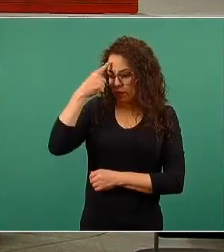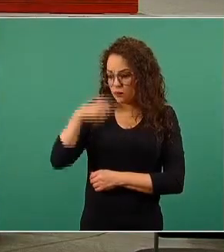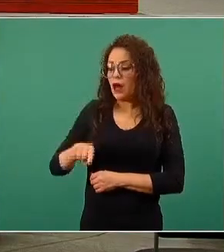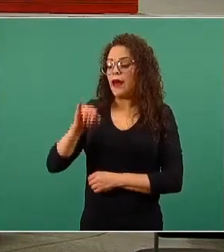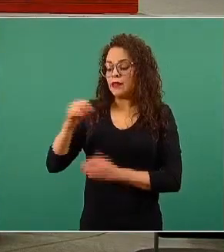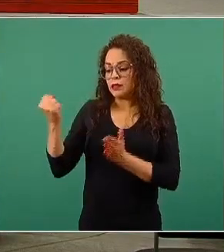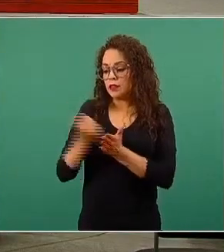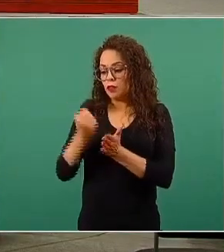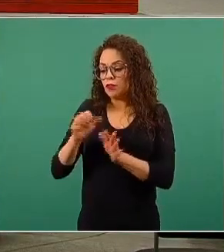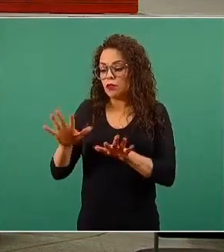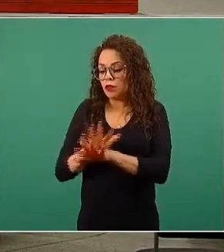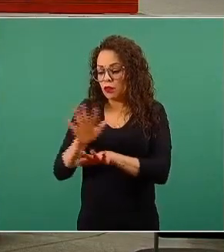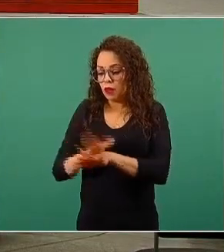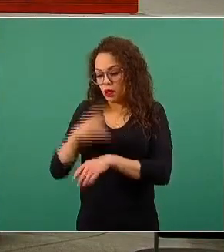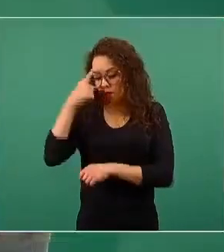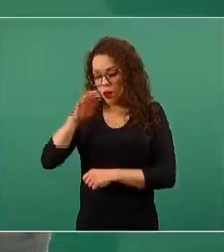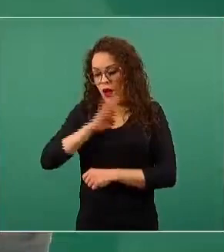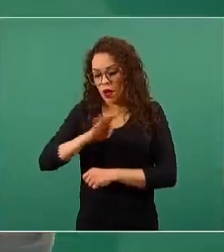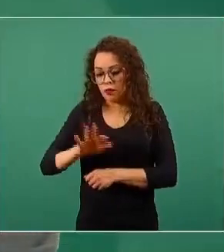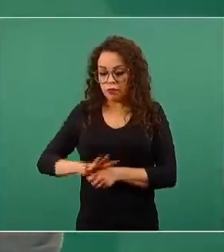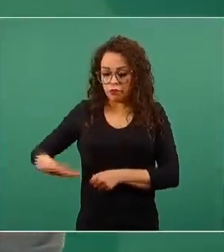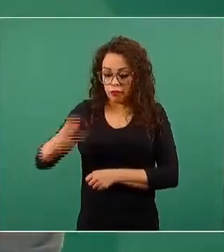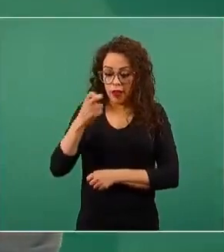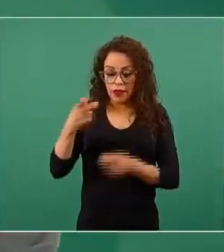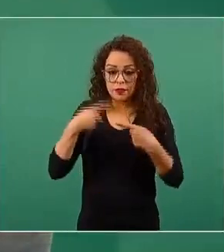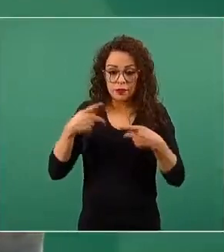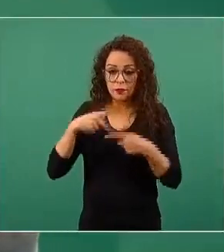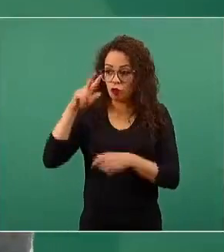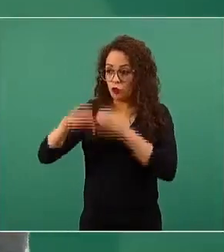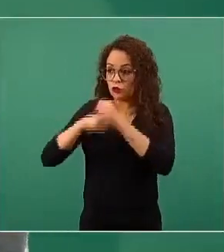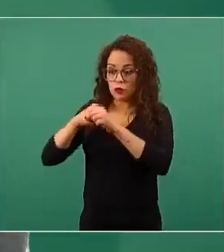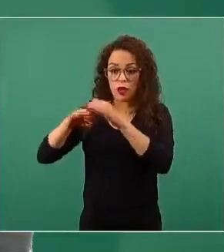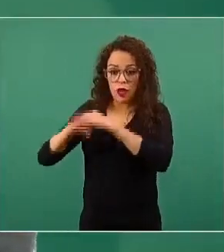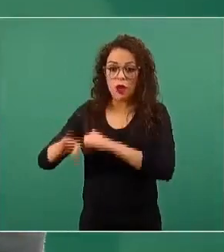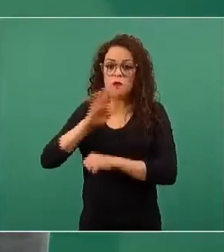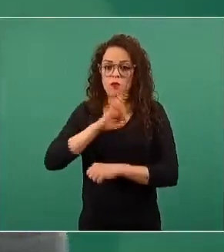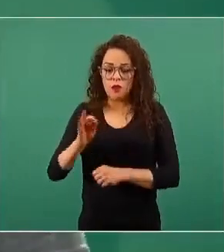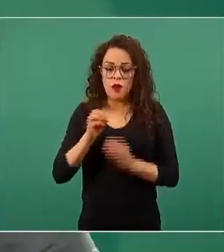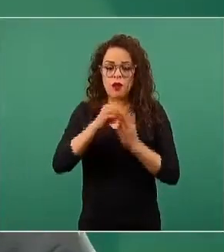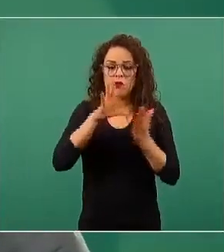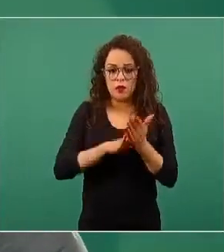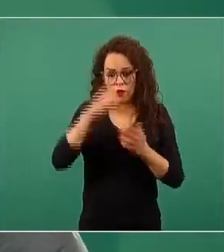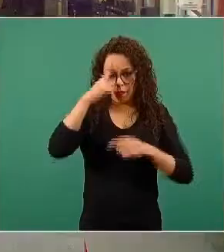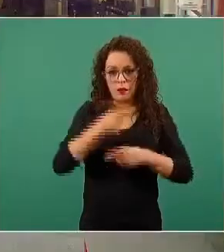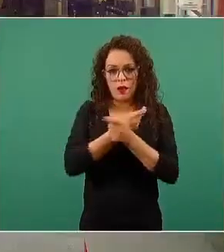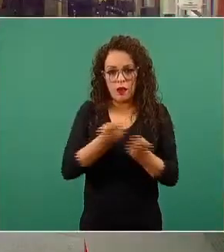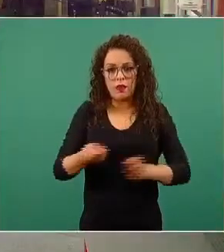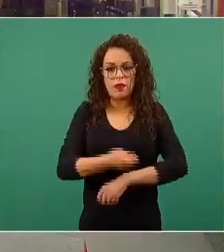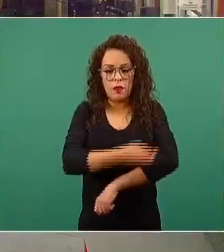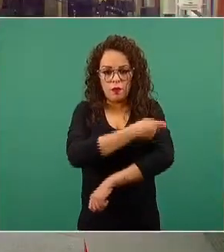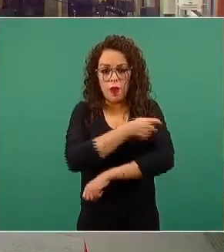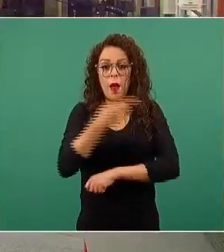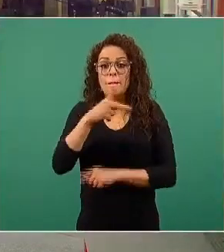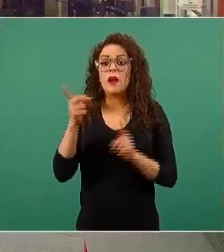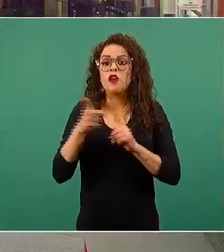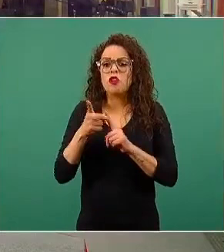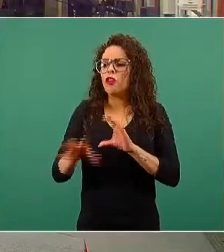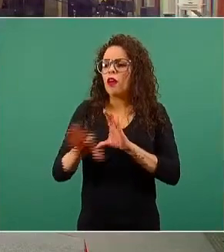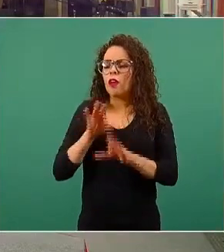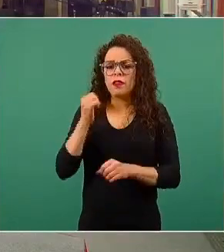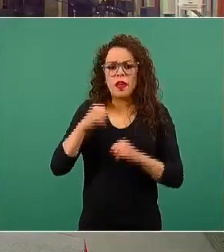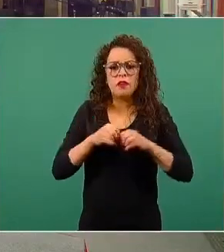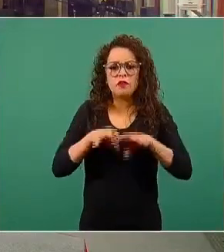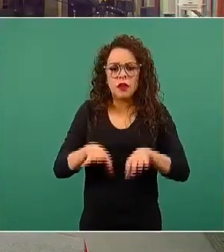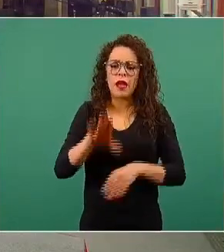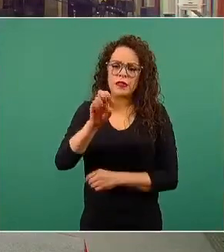autorización para que pueda ser incluida esa población menor de edad en la vacunación. Pero es la cifra del censo. Muchas gracias, doctor Luz.